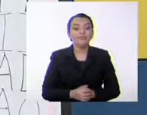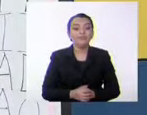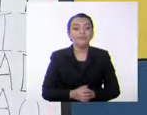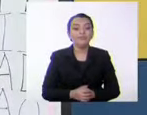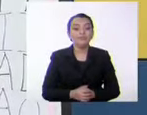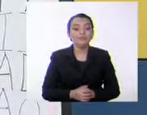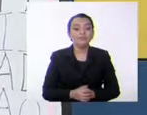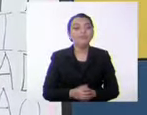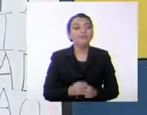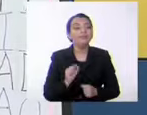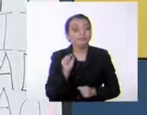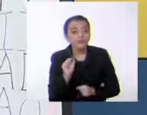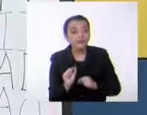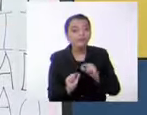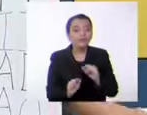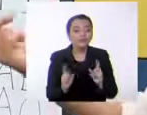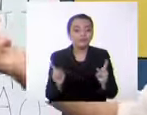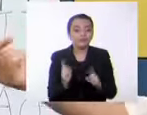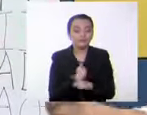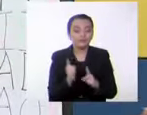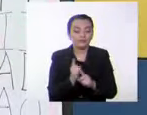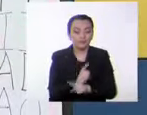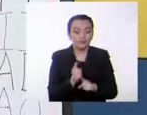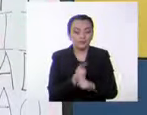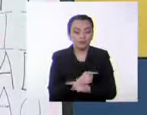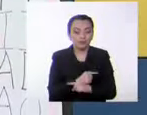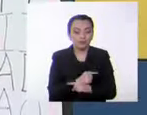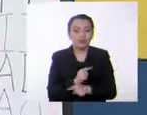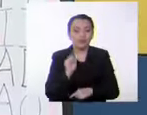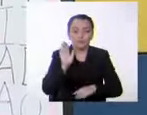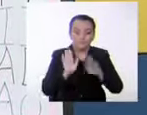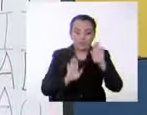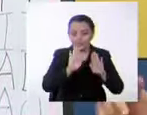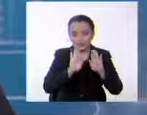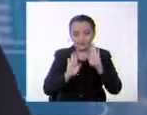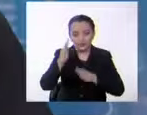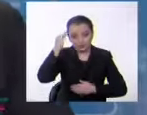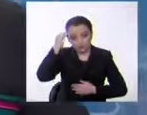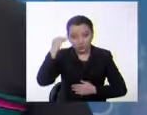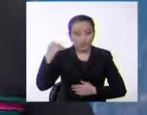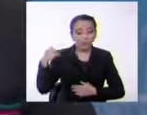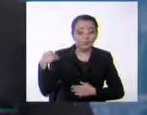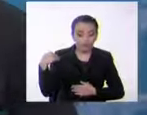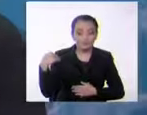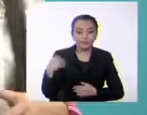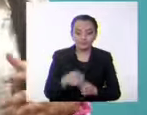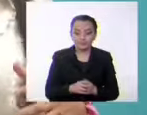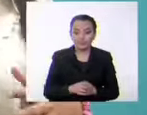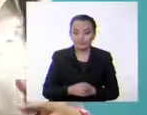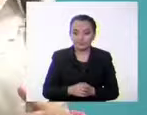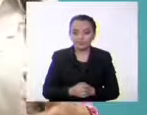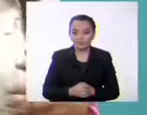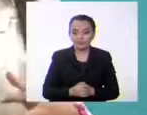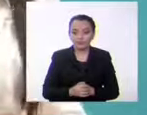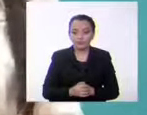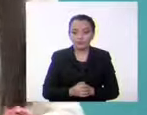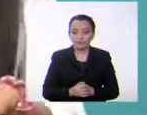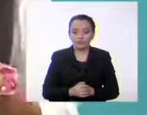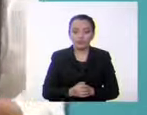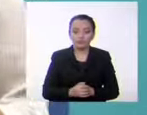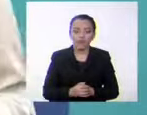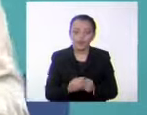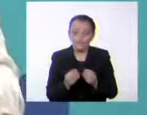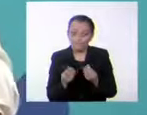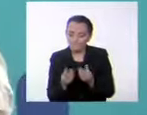se van dando esos cambios y se va visibilizando esa participación de la mujer. ¿Sabes ¿no? que en el caso de la proporción poblacional,